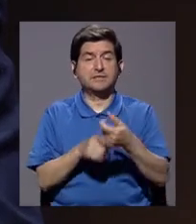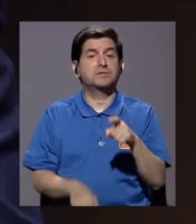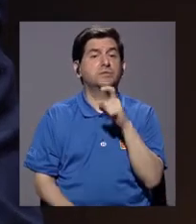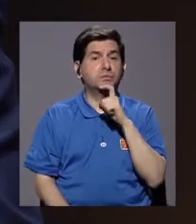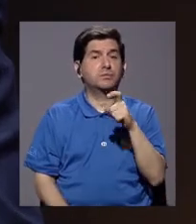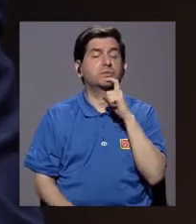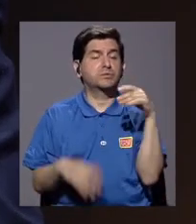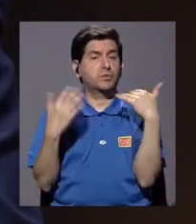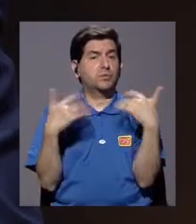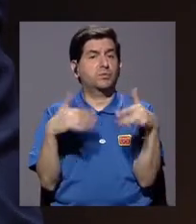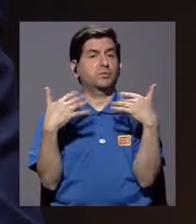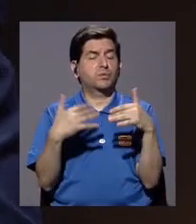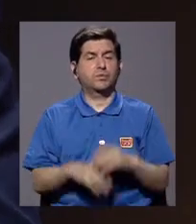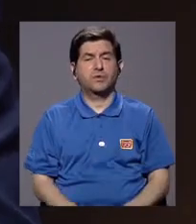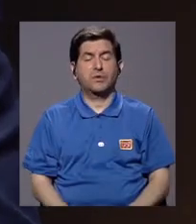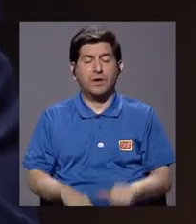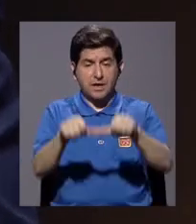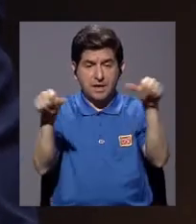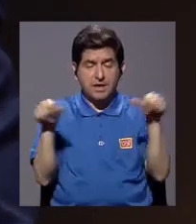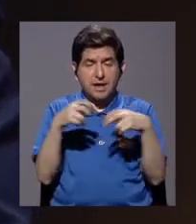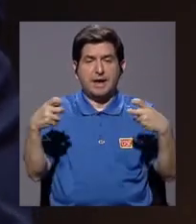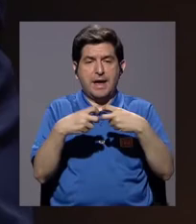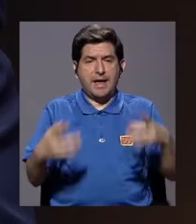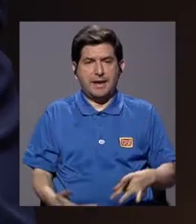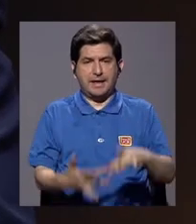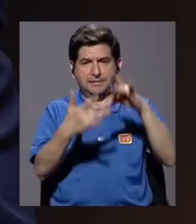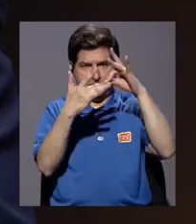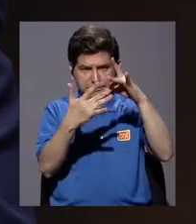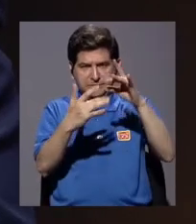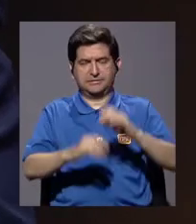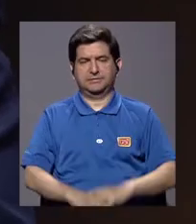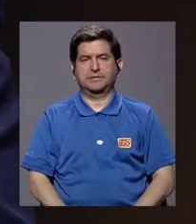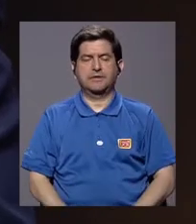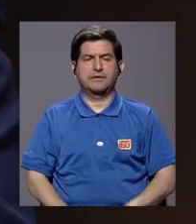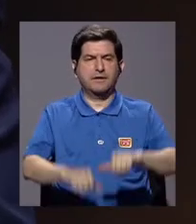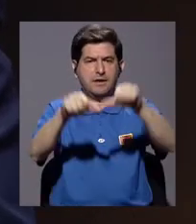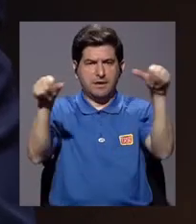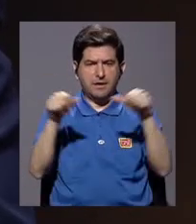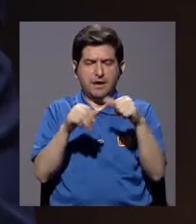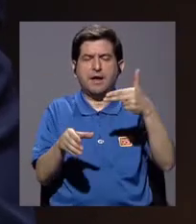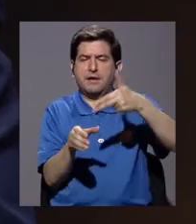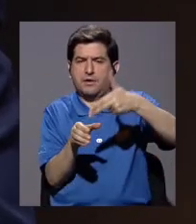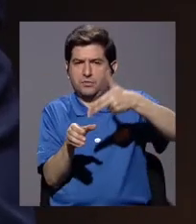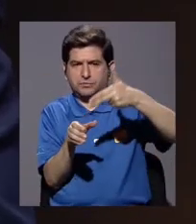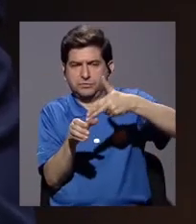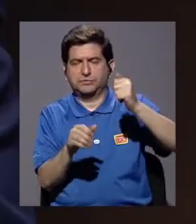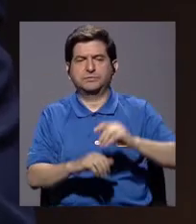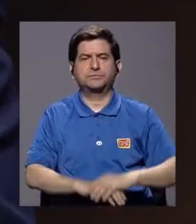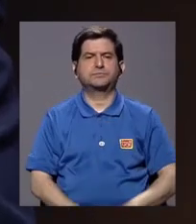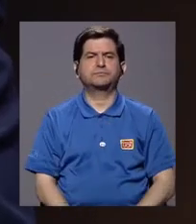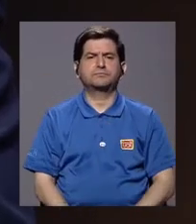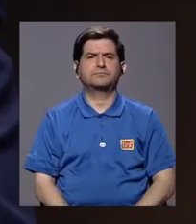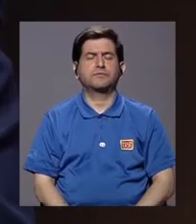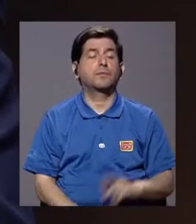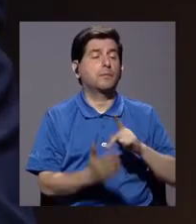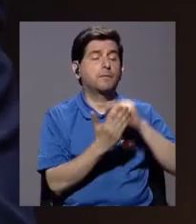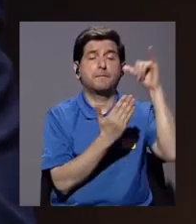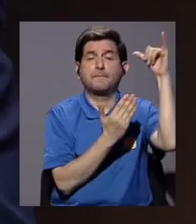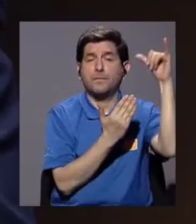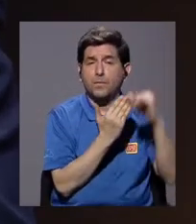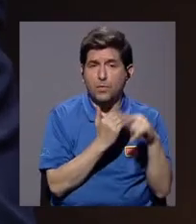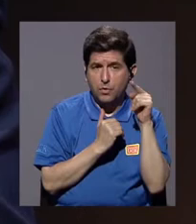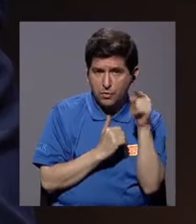disyuntiva, muy fuerte, y en el sector eléctrico en particular y en el sector de hidrocarburos. Y era